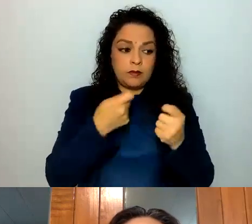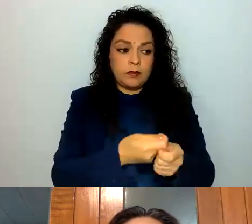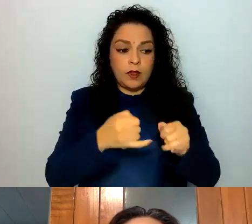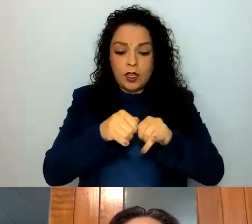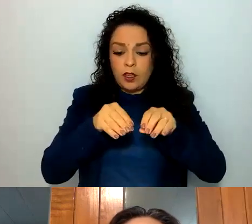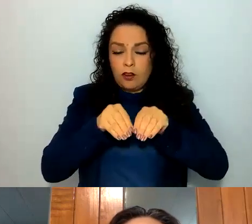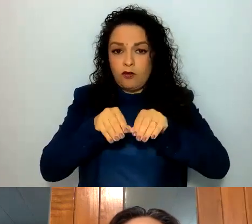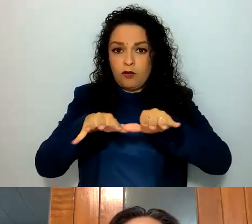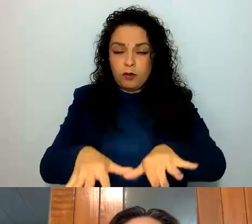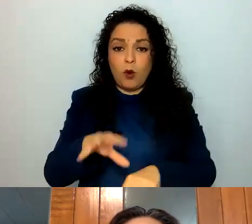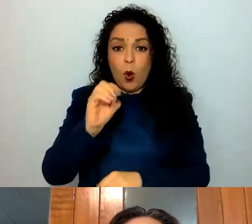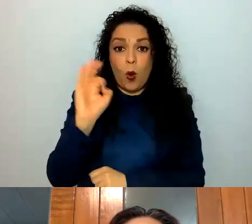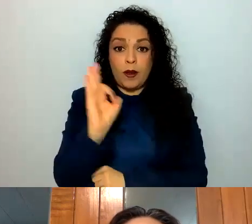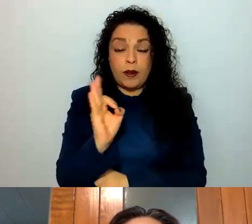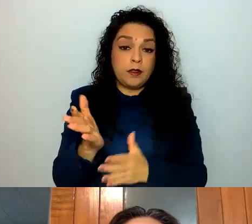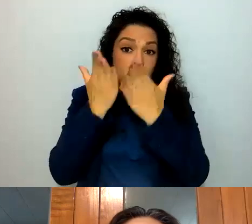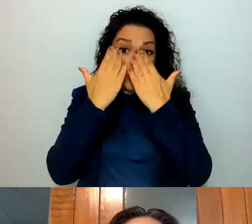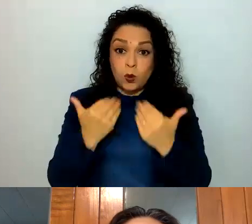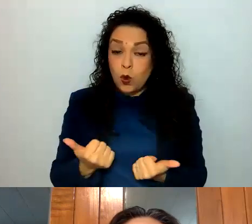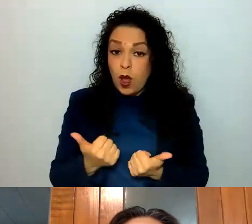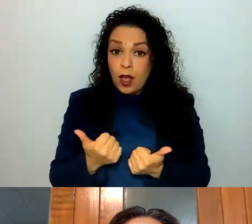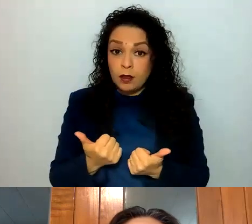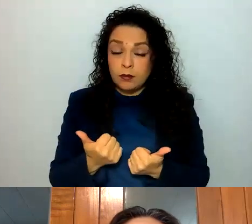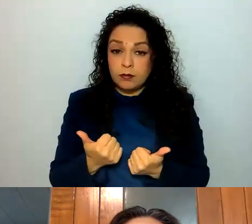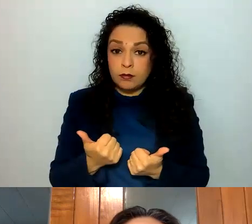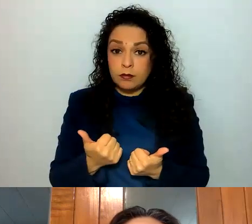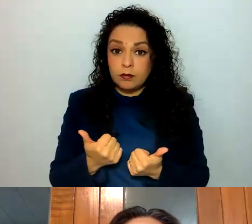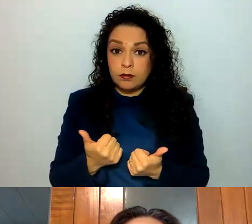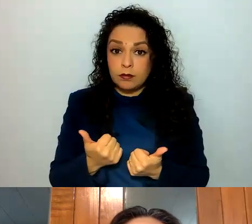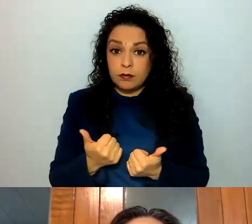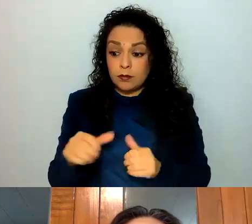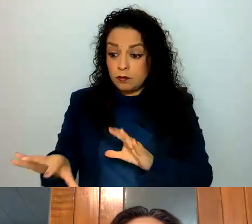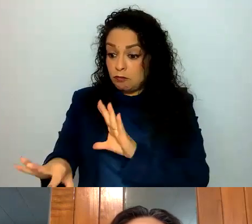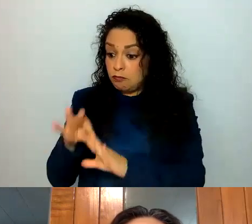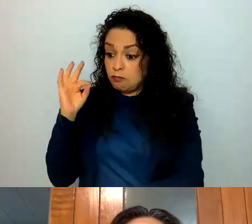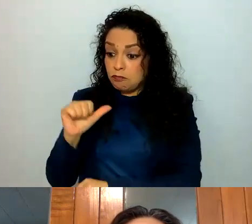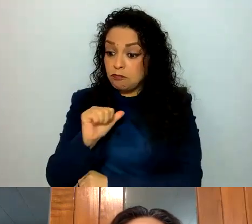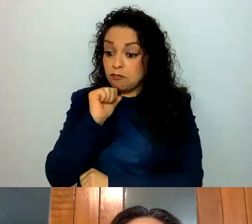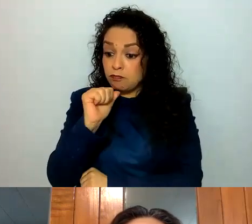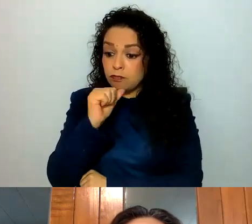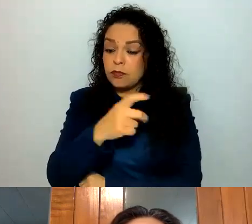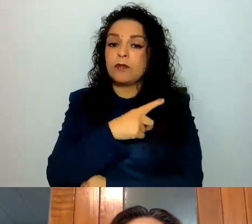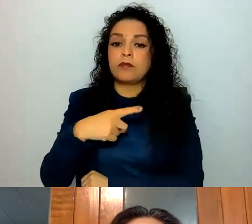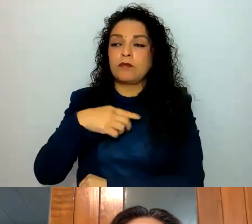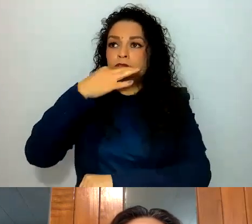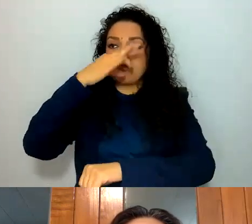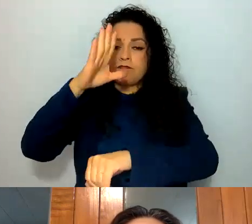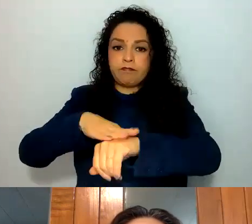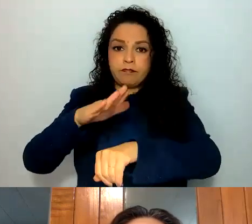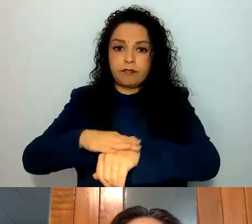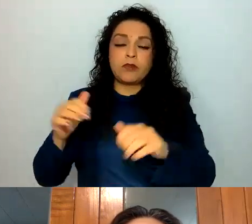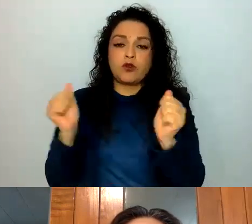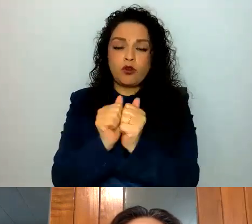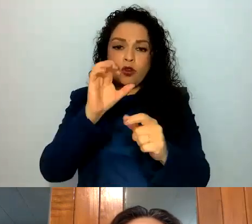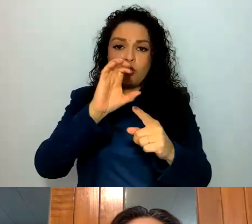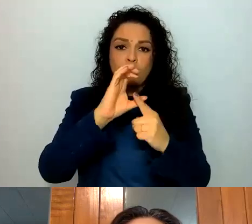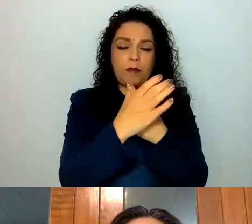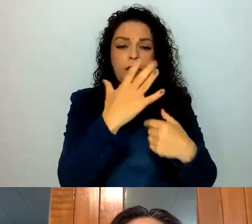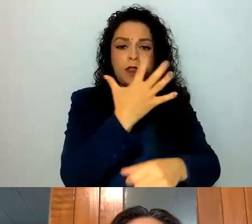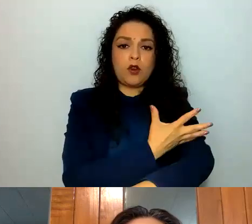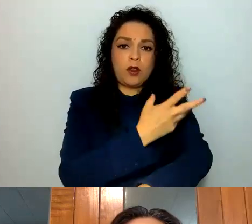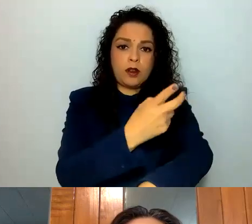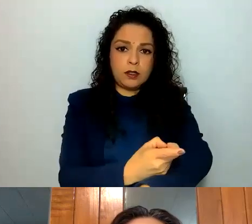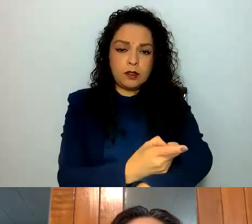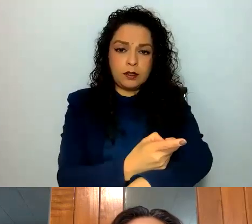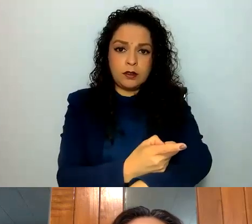solicitada o, en caso de no localizar la información solicitada, deberá declarar la inexistencia formal ante el Comité de Transparencia, la cual